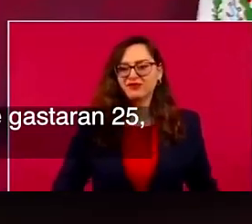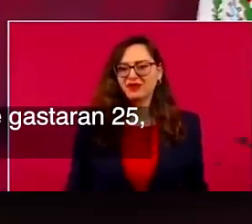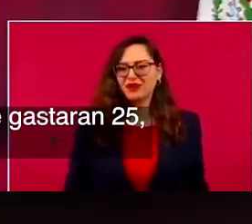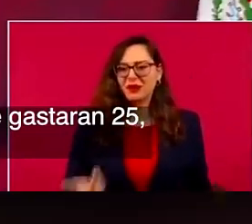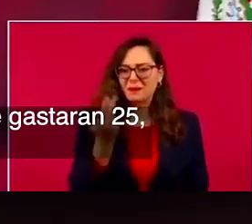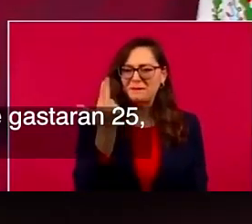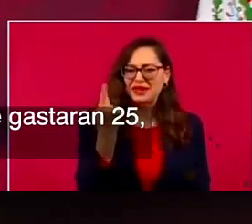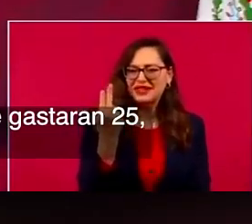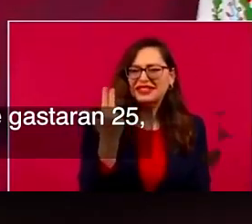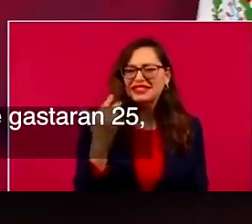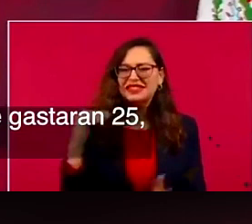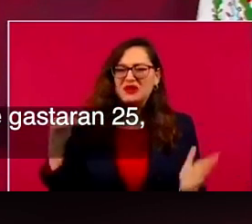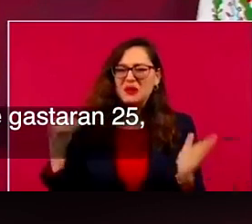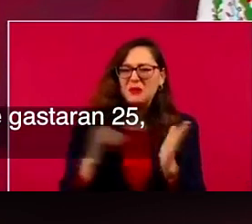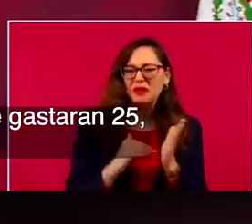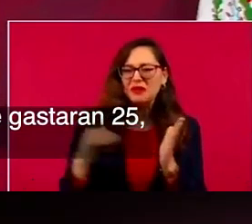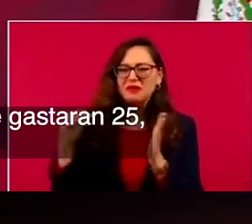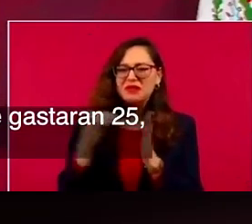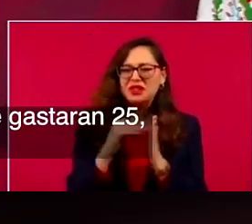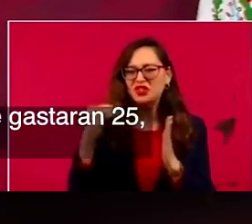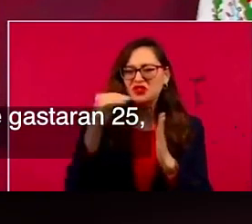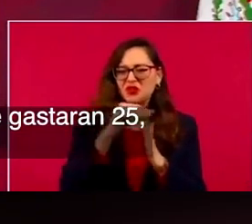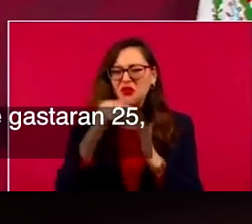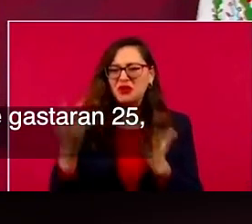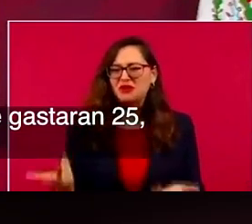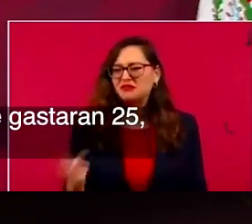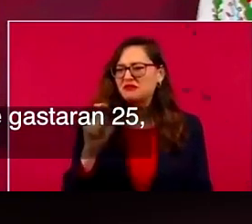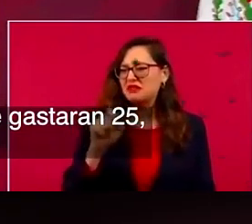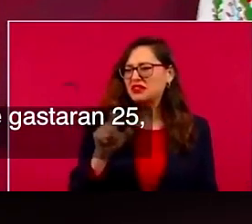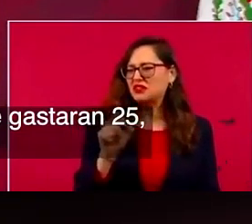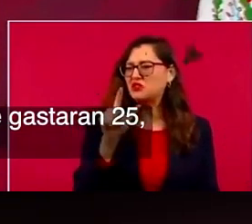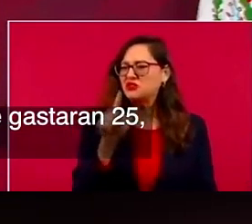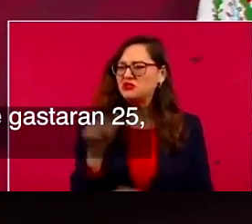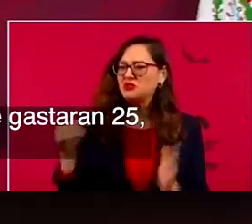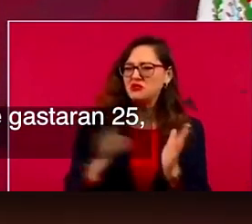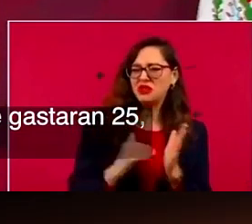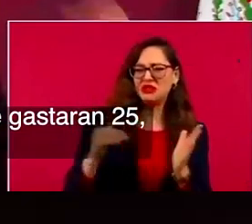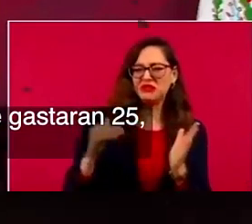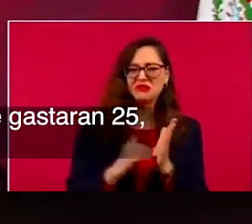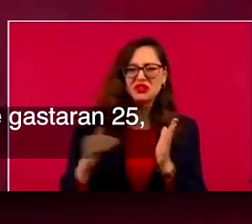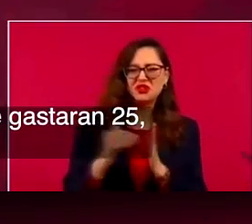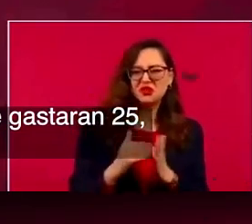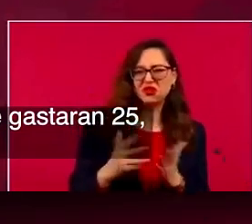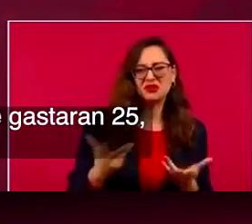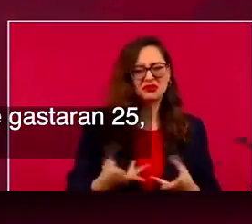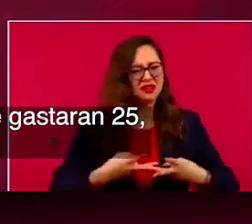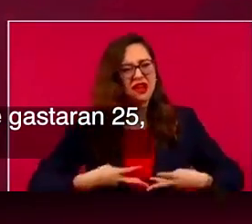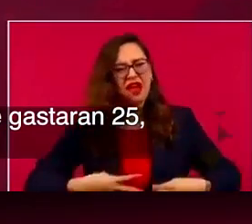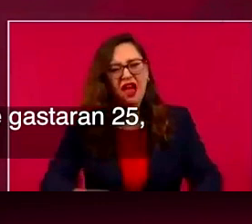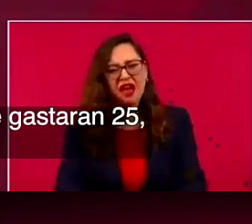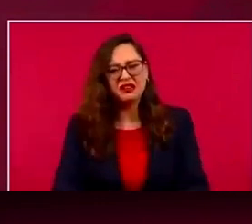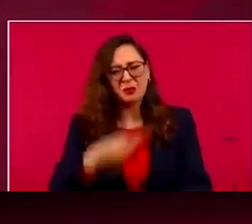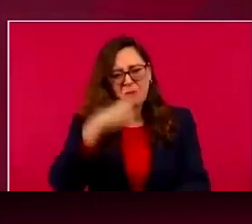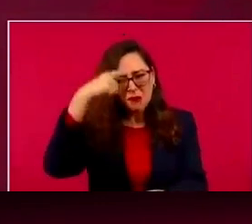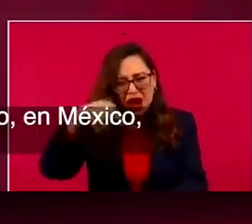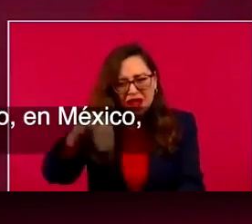mil millones de pesos en elecciones,